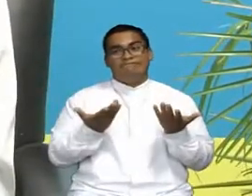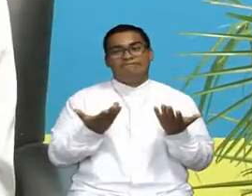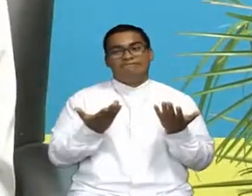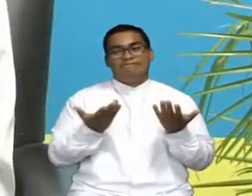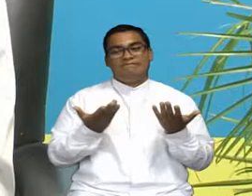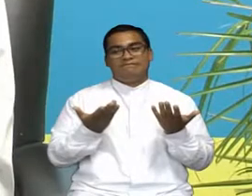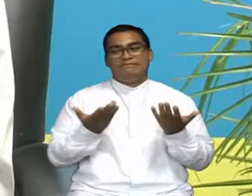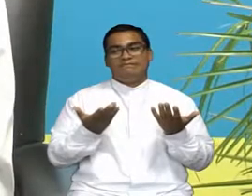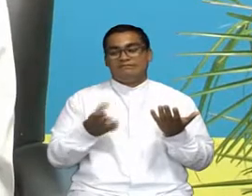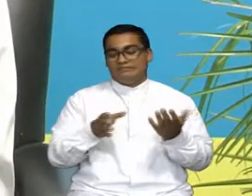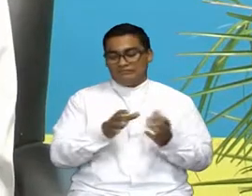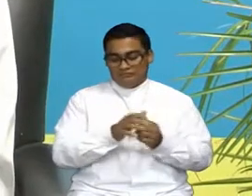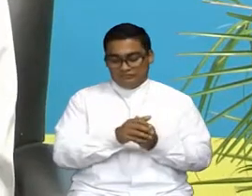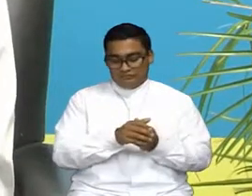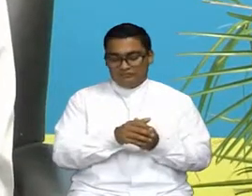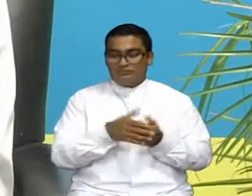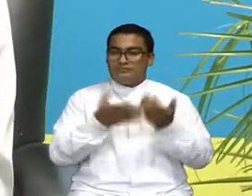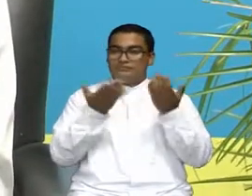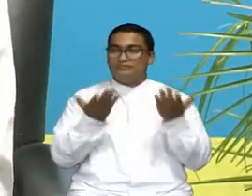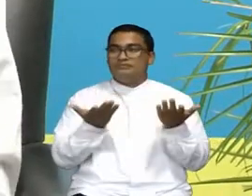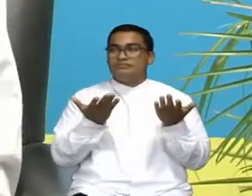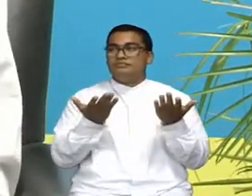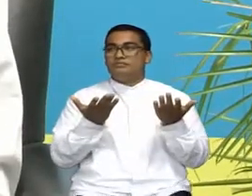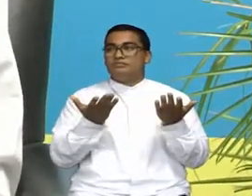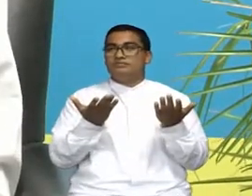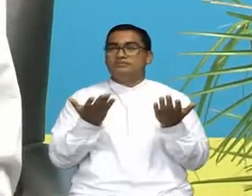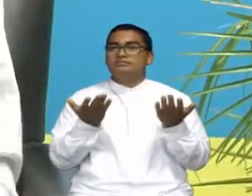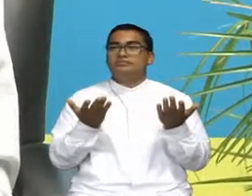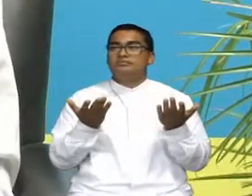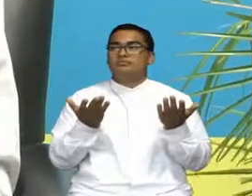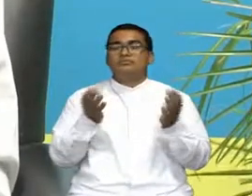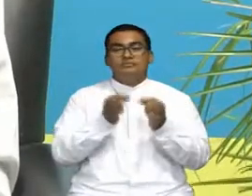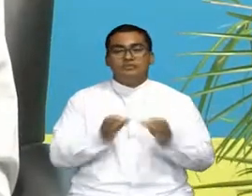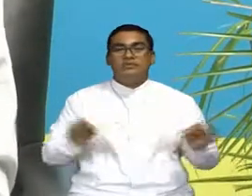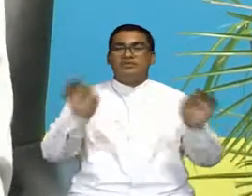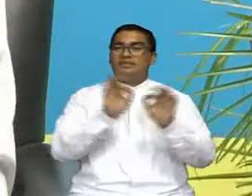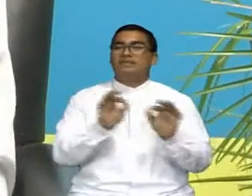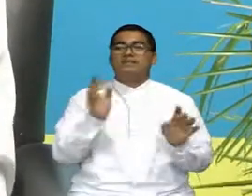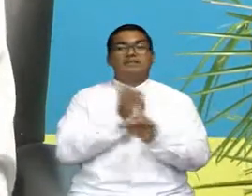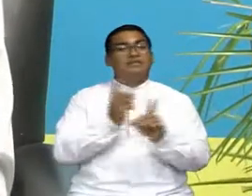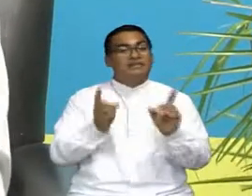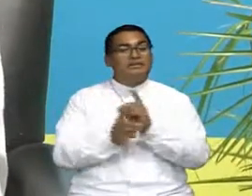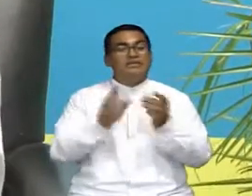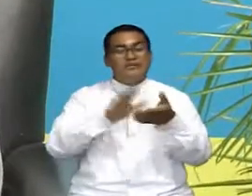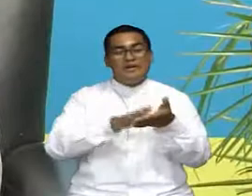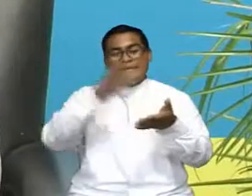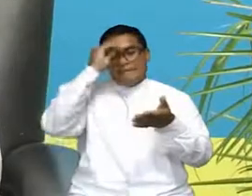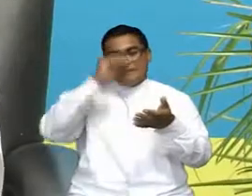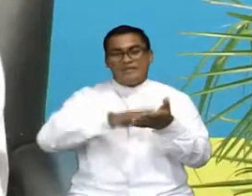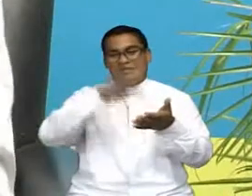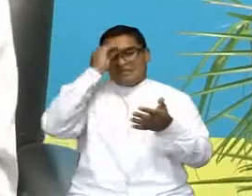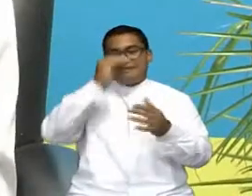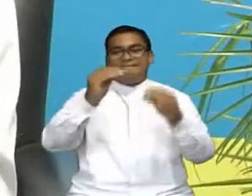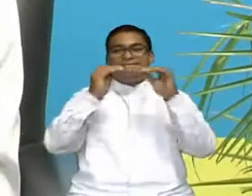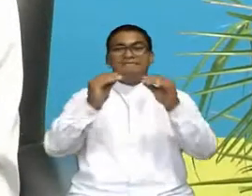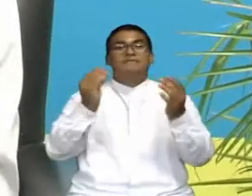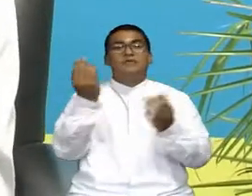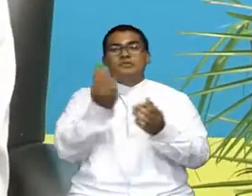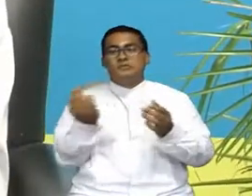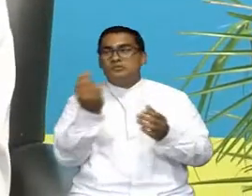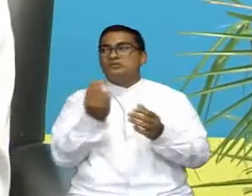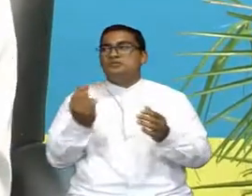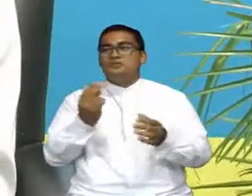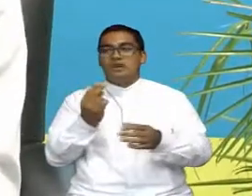un cáncer de piel. Entonces, tenemos que empezar a educarnos y a utilizar bloqueador